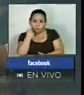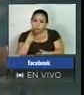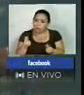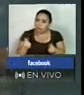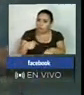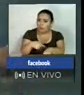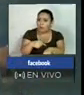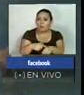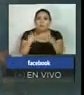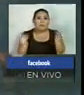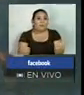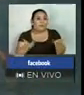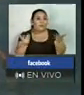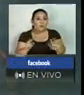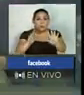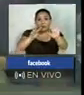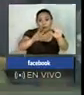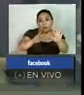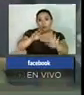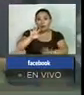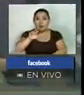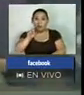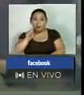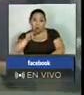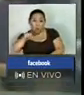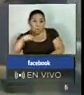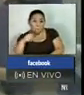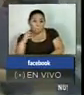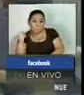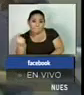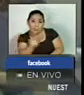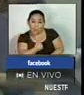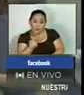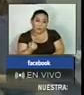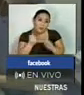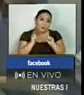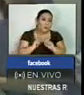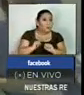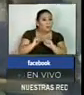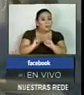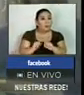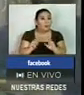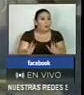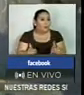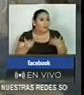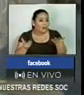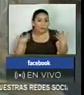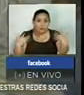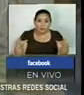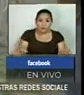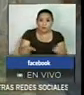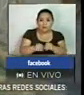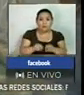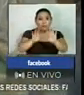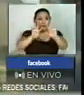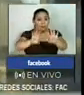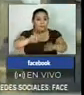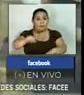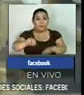un nuevo récord de 751 fallecidos en las últimas 24 horas en total se confirmaron 9